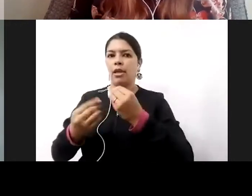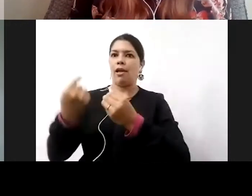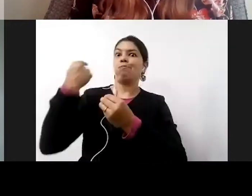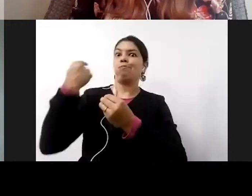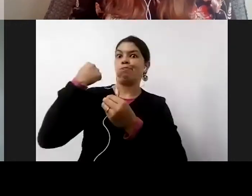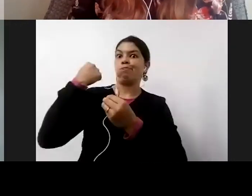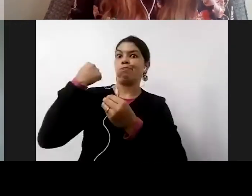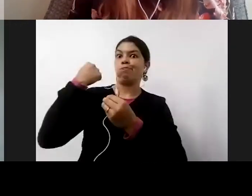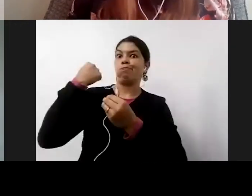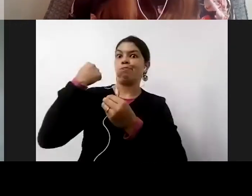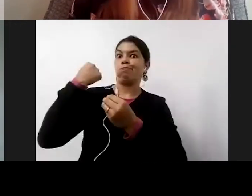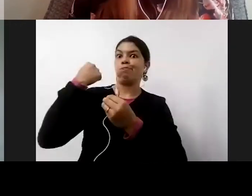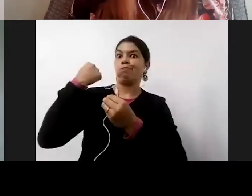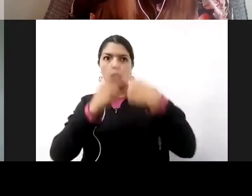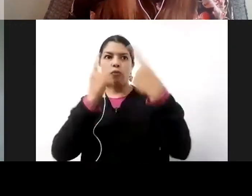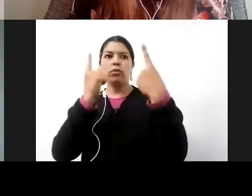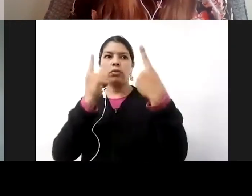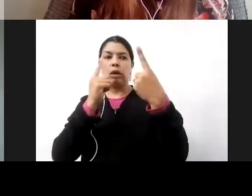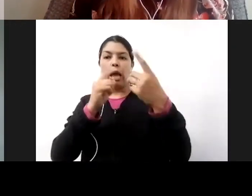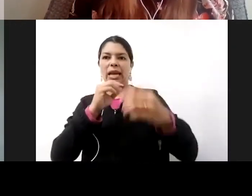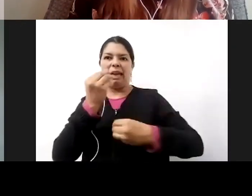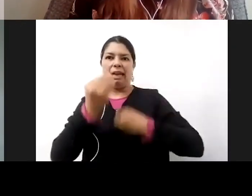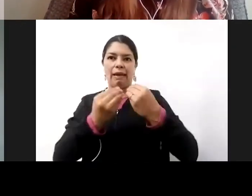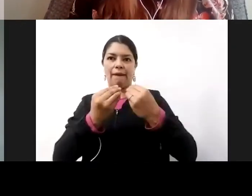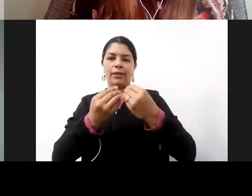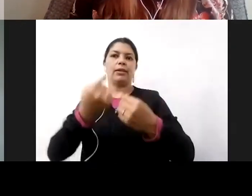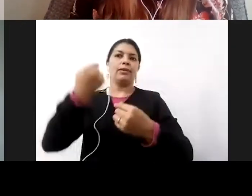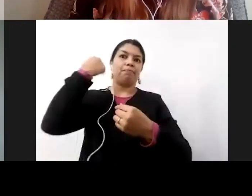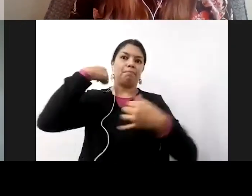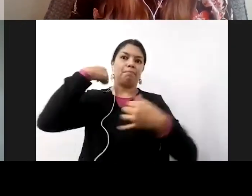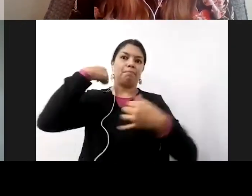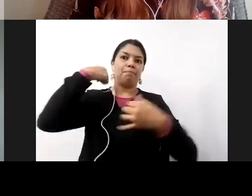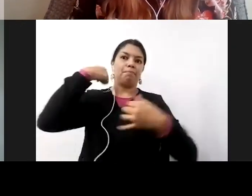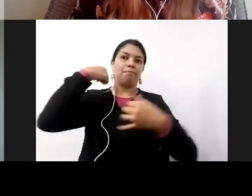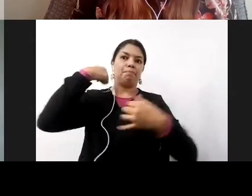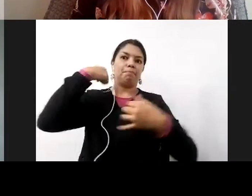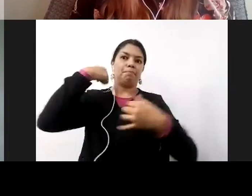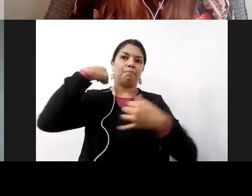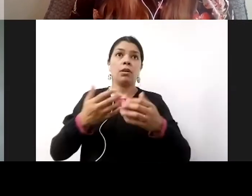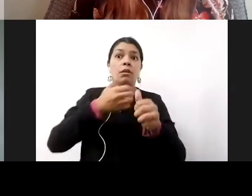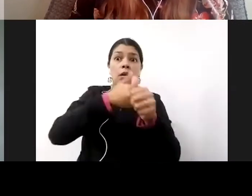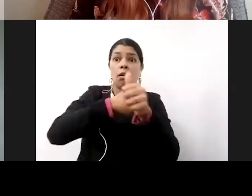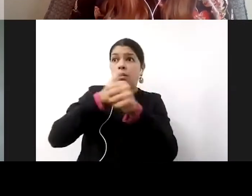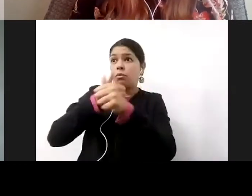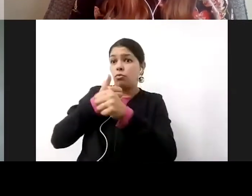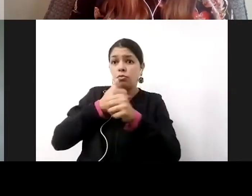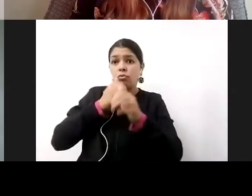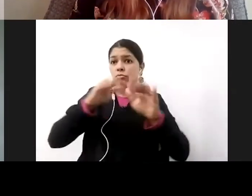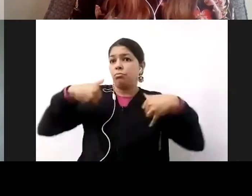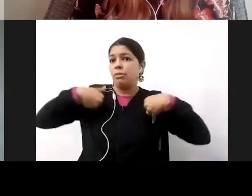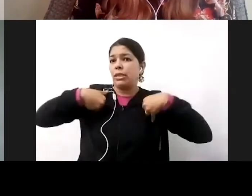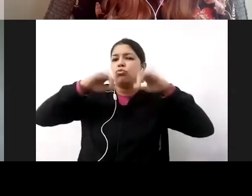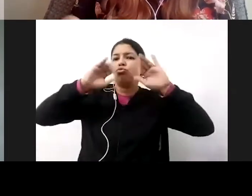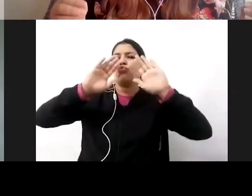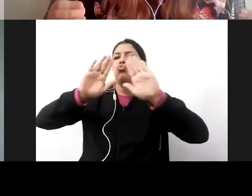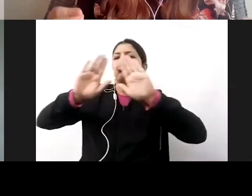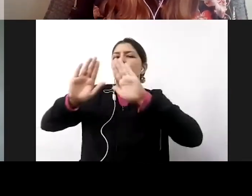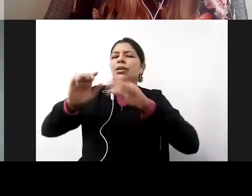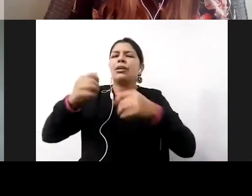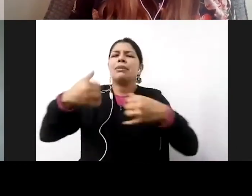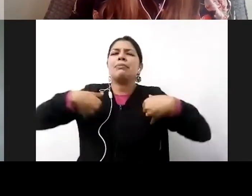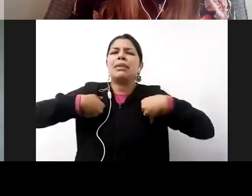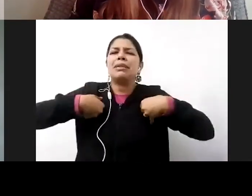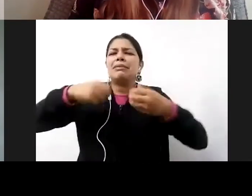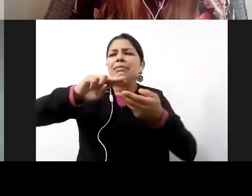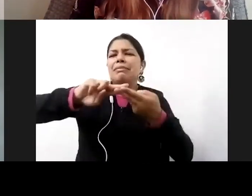conflicto. Cada persona que conocemos tiene su propia mochila que vendría a ser más o menos como su personalidad. Cada mochila